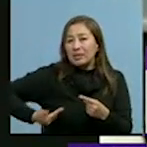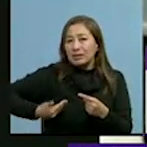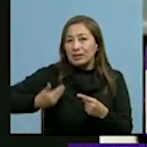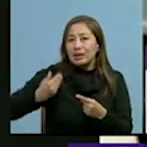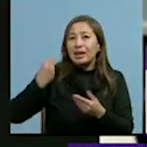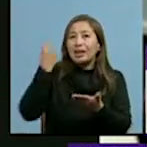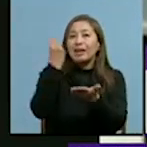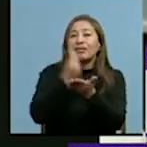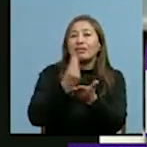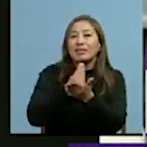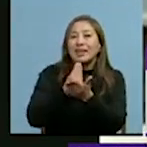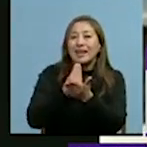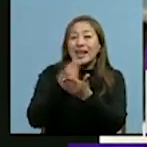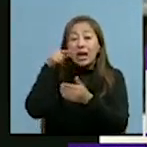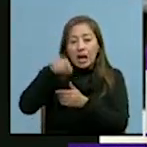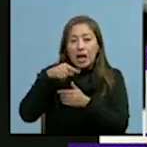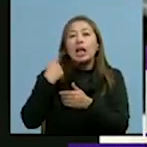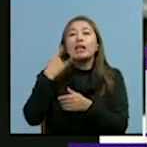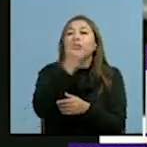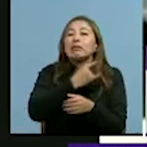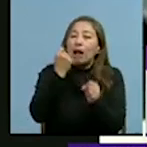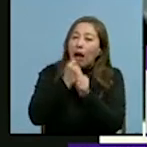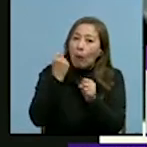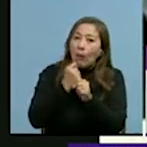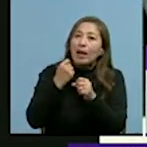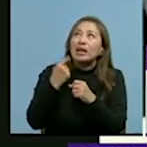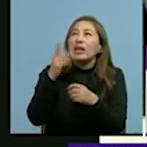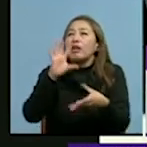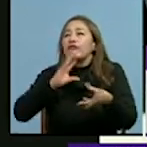sea honoris causa, doctor honoris causa de la Universidad de Jujuy,